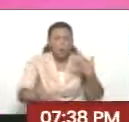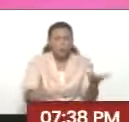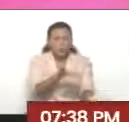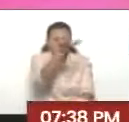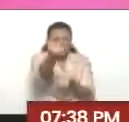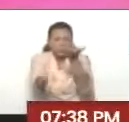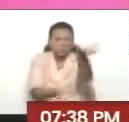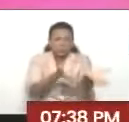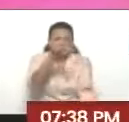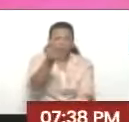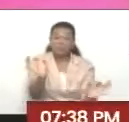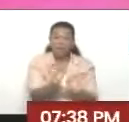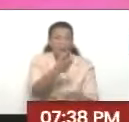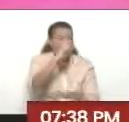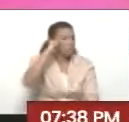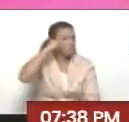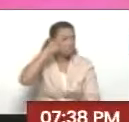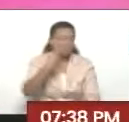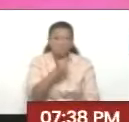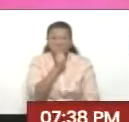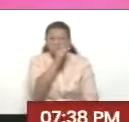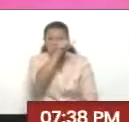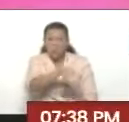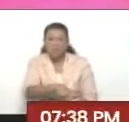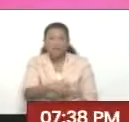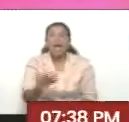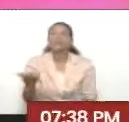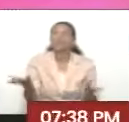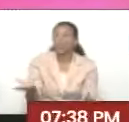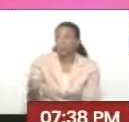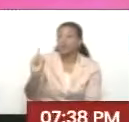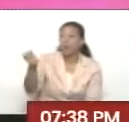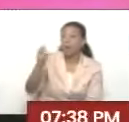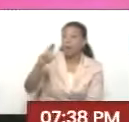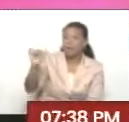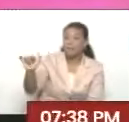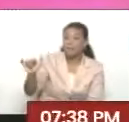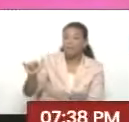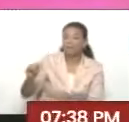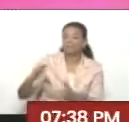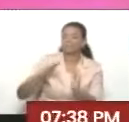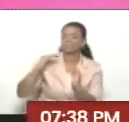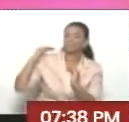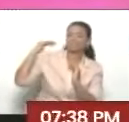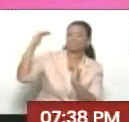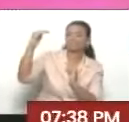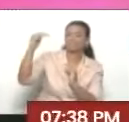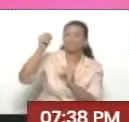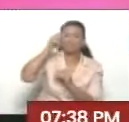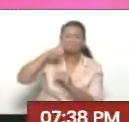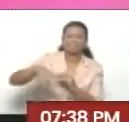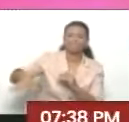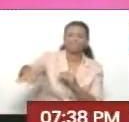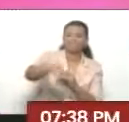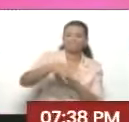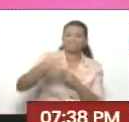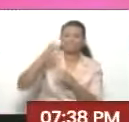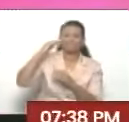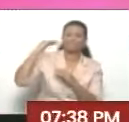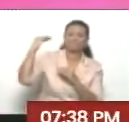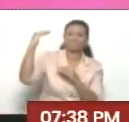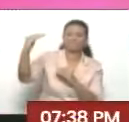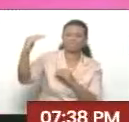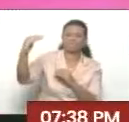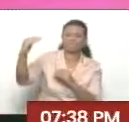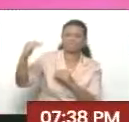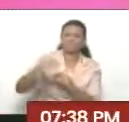familia? Nadie. ¿Y dónde está Guaycaipuro? En el altar del pueblo de Venezuela, en el altar más